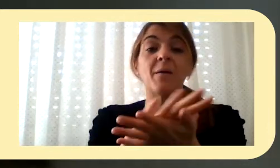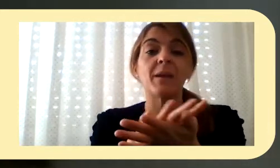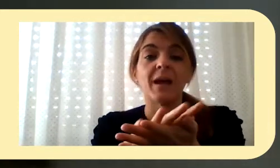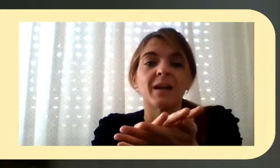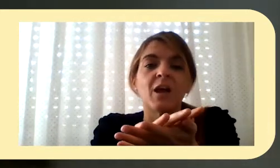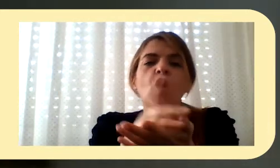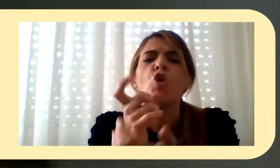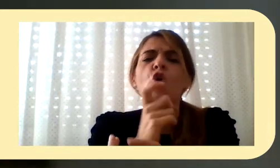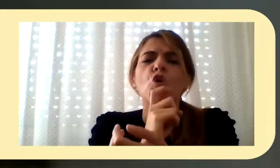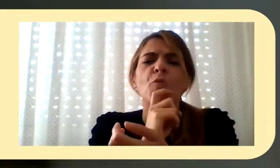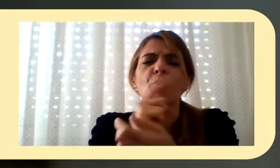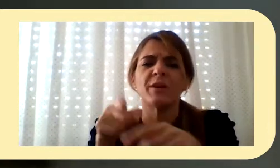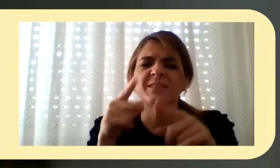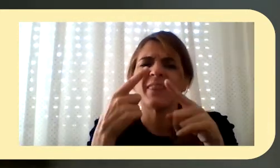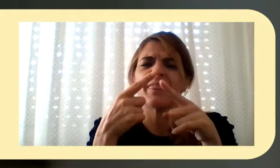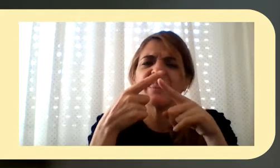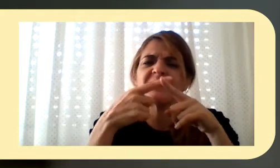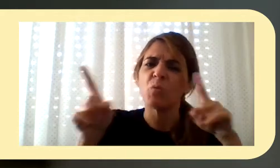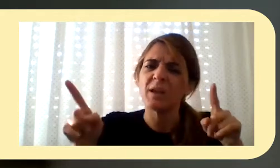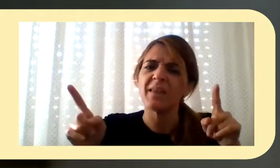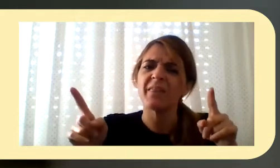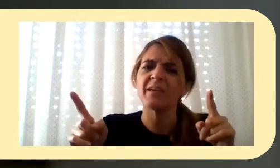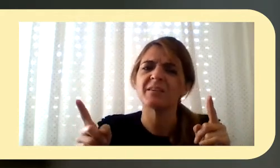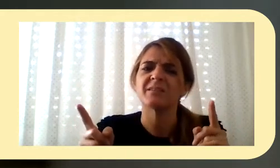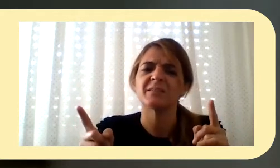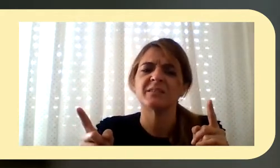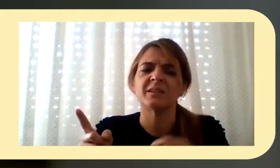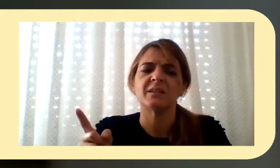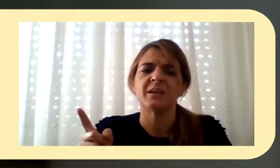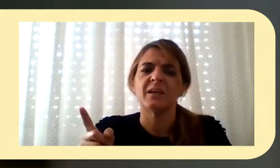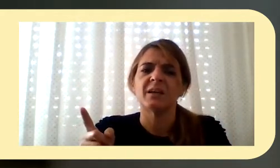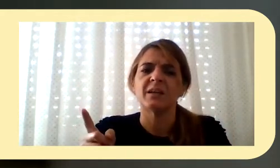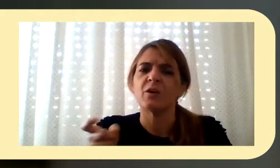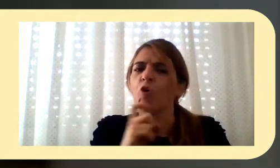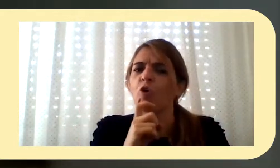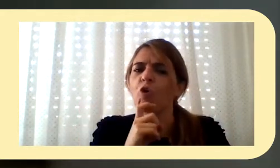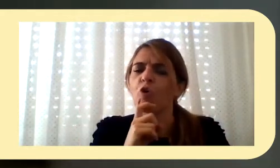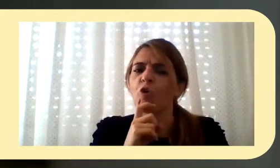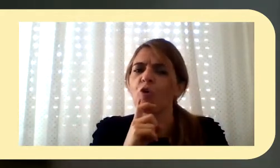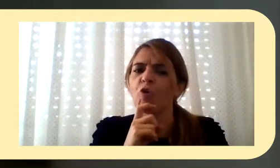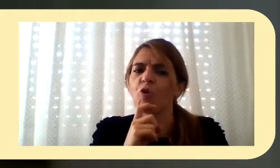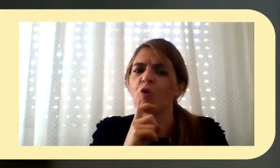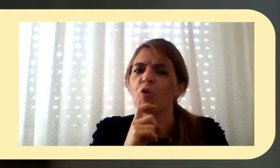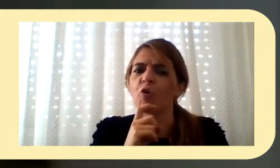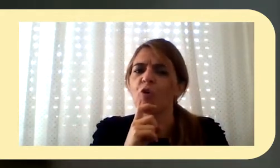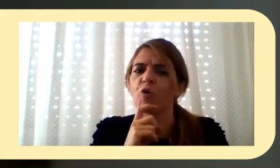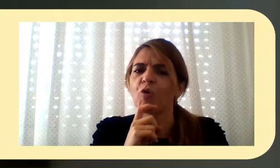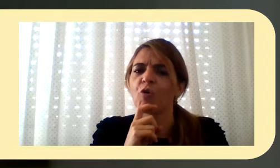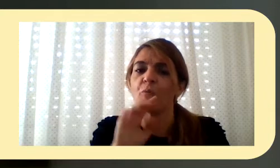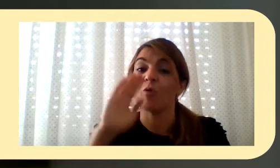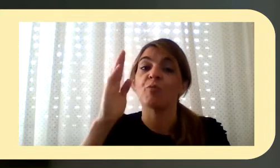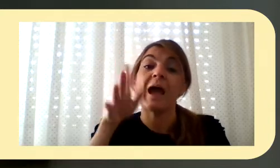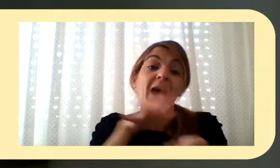se han visto estas desigualdades en la salud respecto al COVID y cómo el COVID ha influido en la salud de las